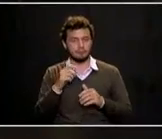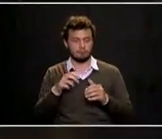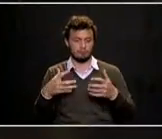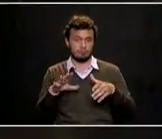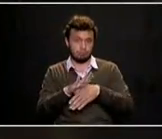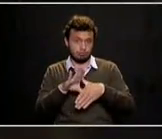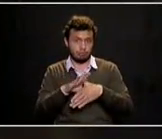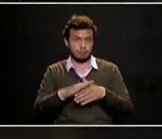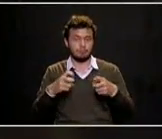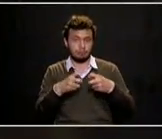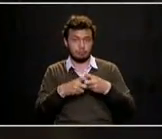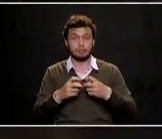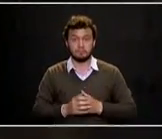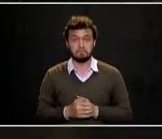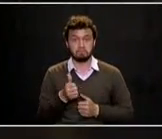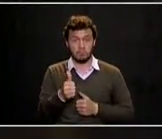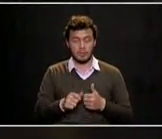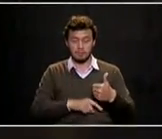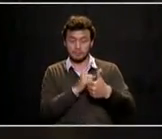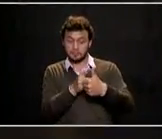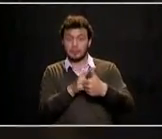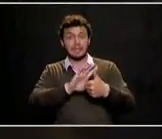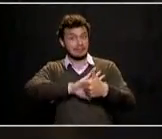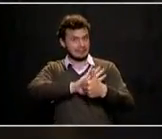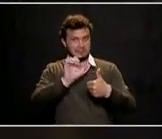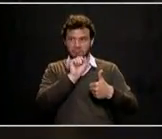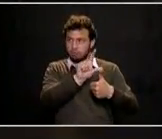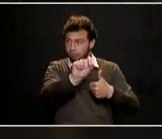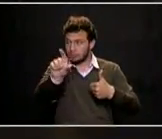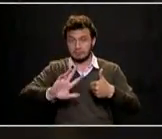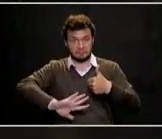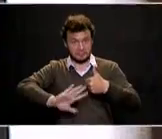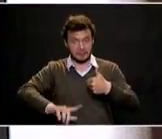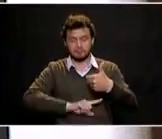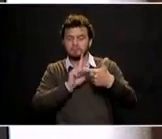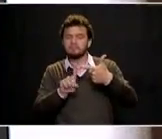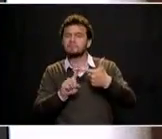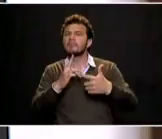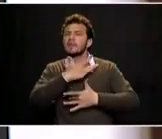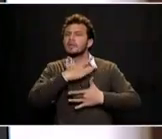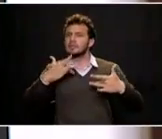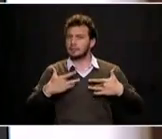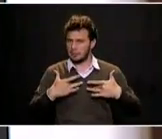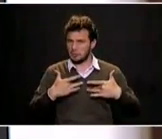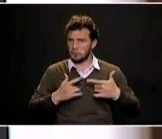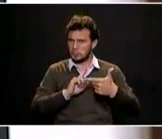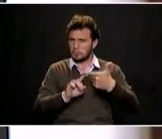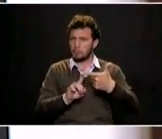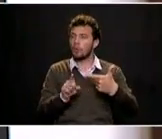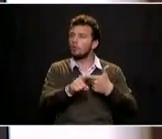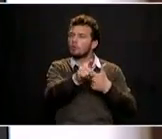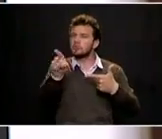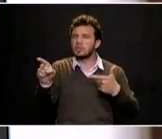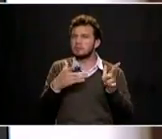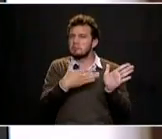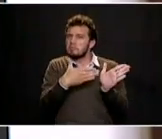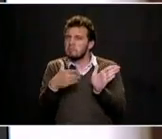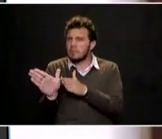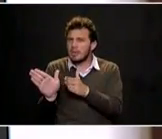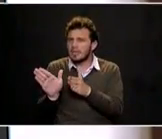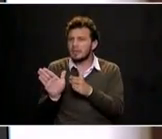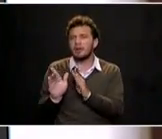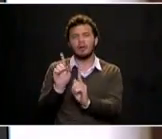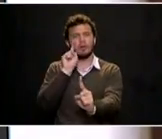preguntas, esta vez con el tema de la salud. ¿Qué planes de intervención tienen ustedes en concreto para dos